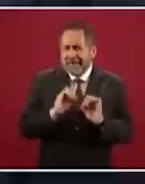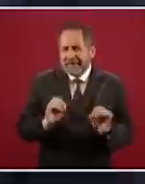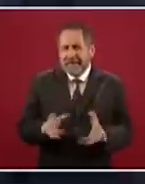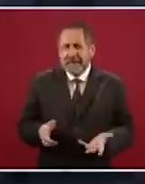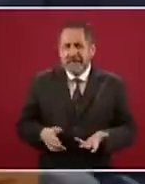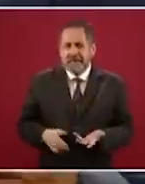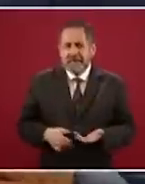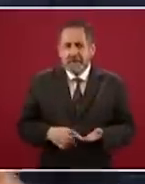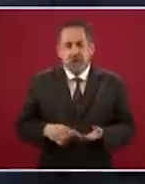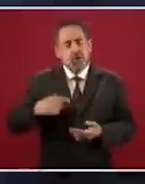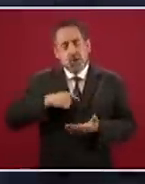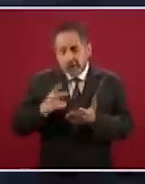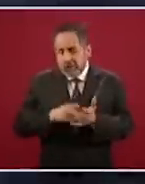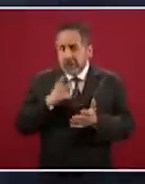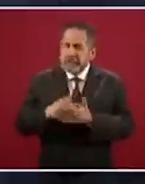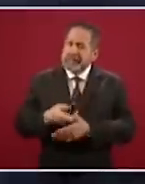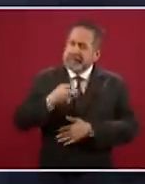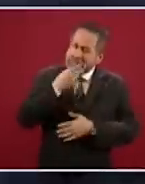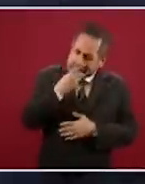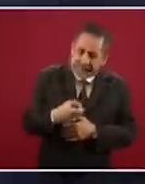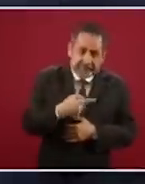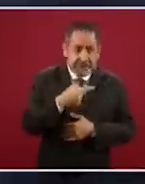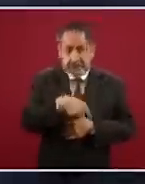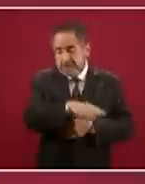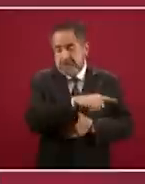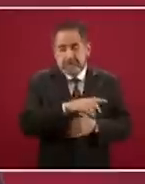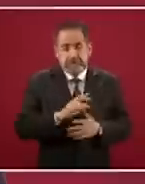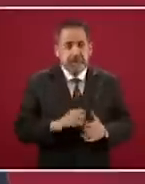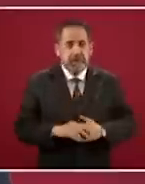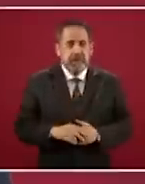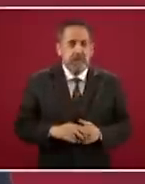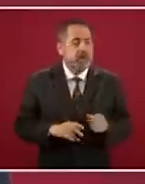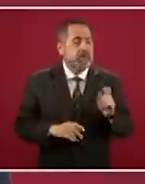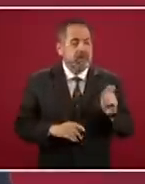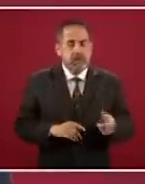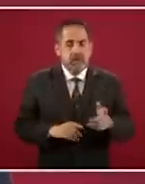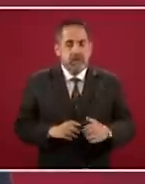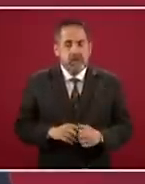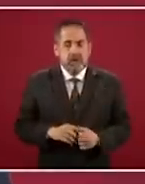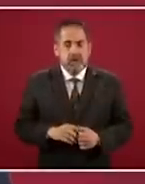incluso hasta lo subrayé eso. Otro